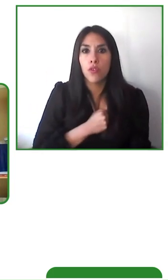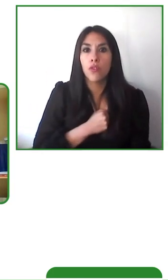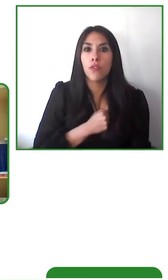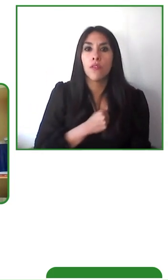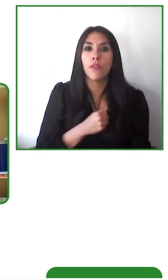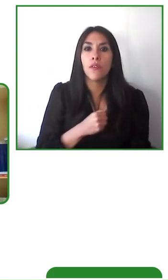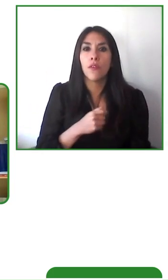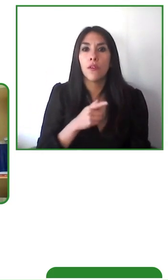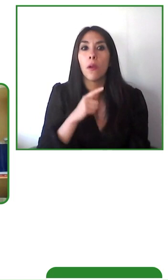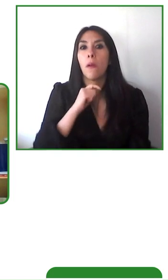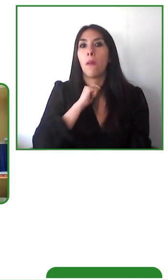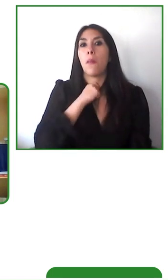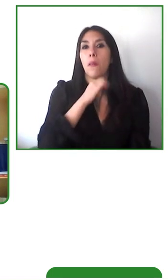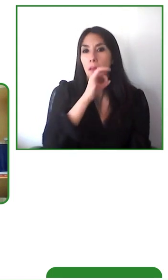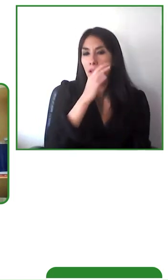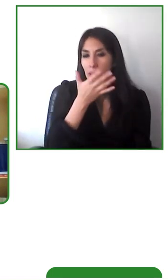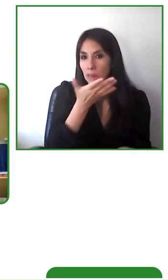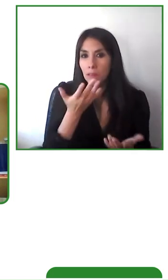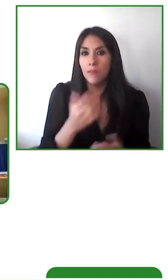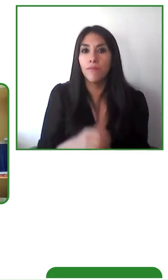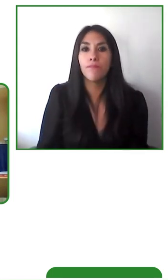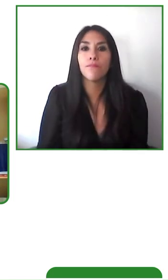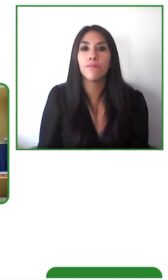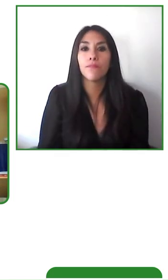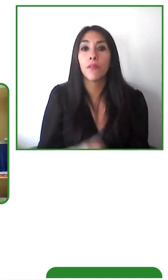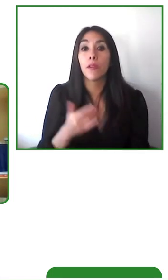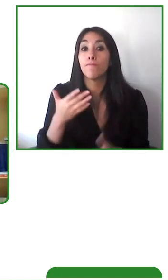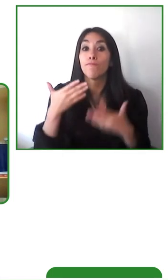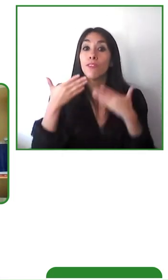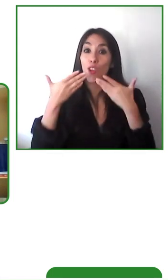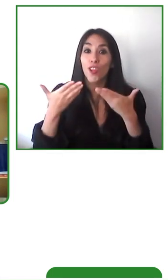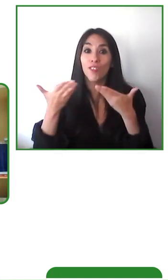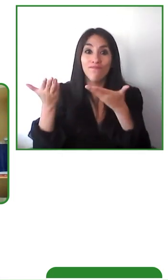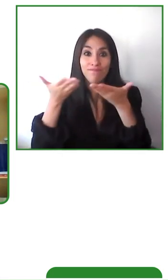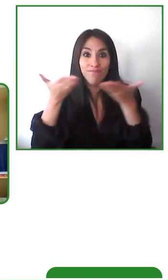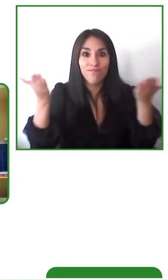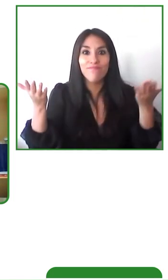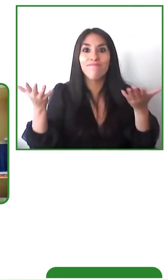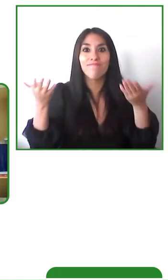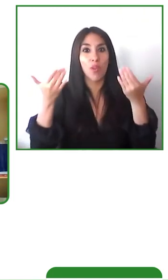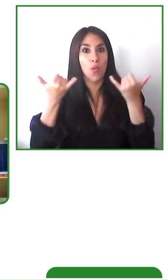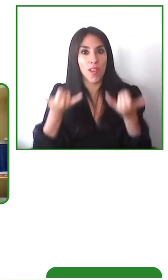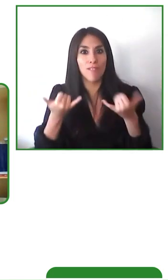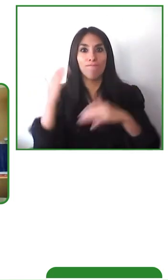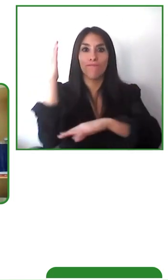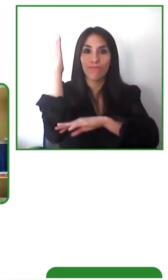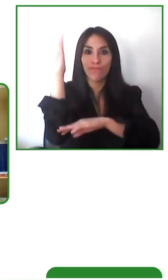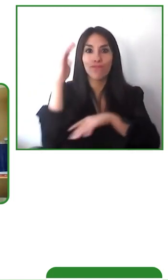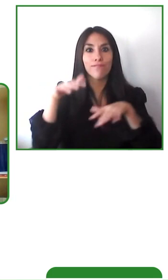por tenernos nuevamente en esta sesión tan interesante. Gracias por tu presentación, Cesarina.